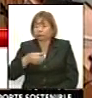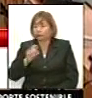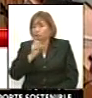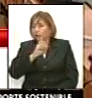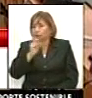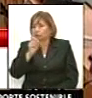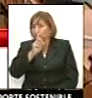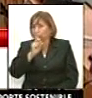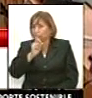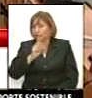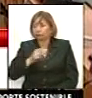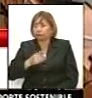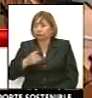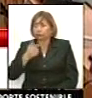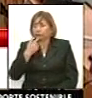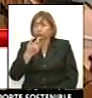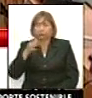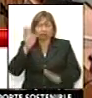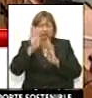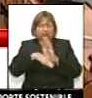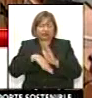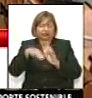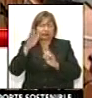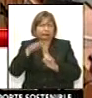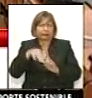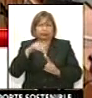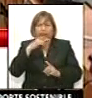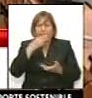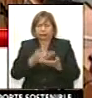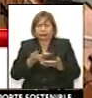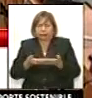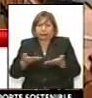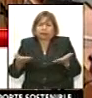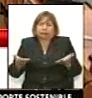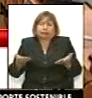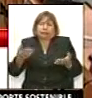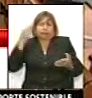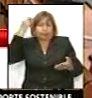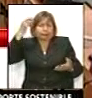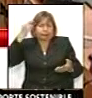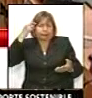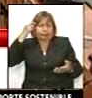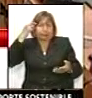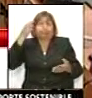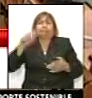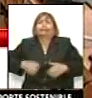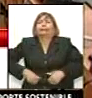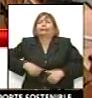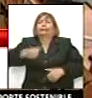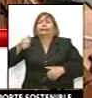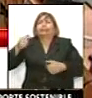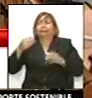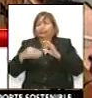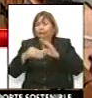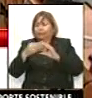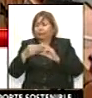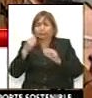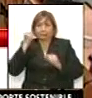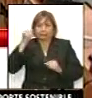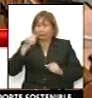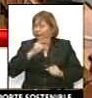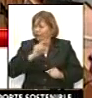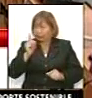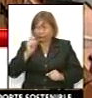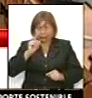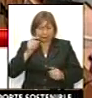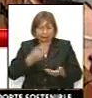ser tan bajo y tan ruin utilizar argumentos de persecución política o porque él es abanderado de la lucha contra la corrupción. Esos elementos